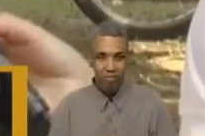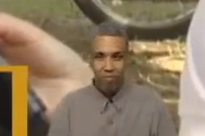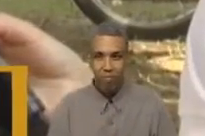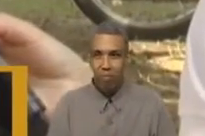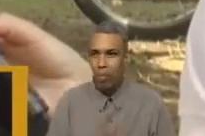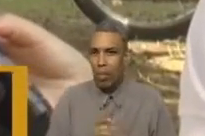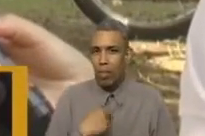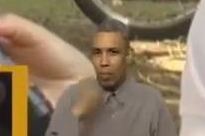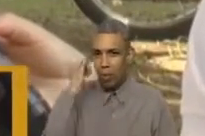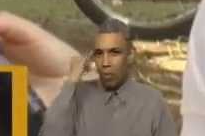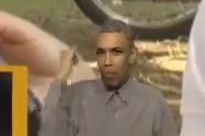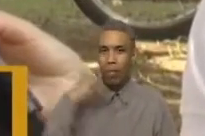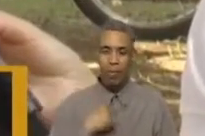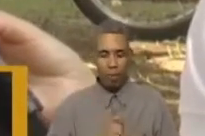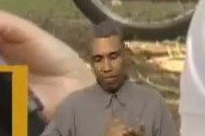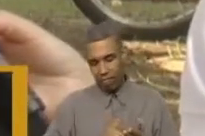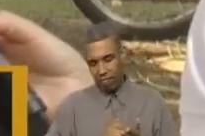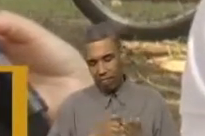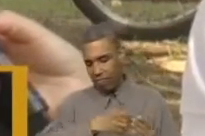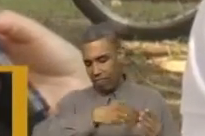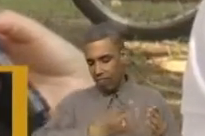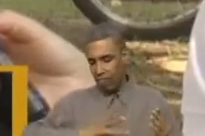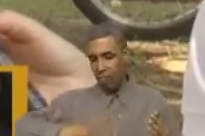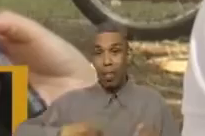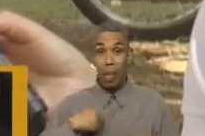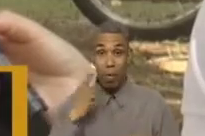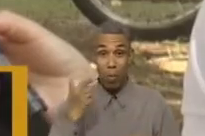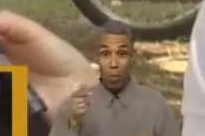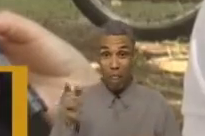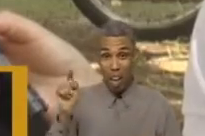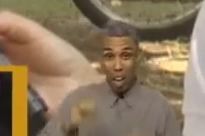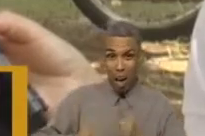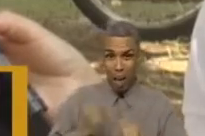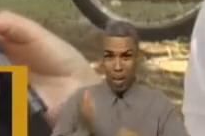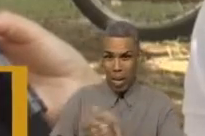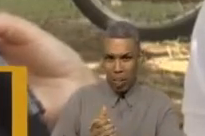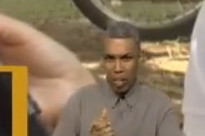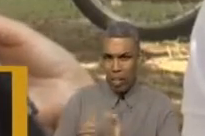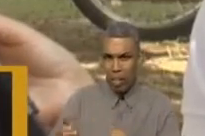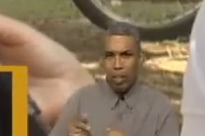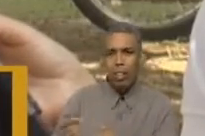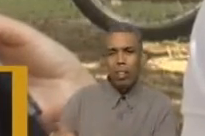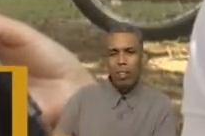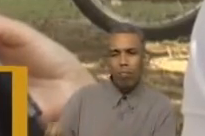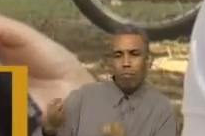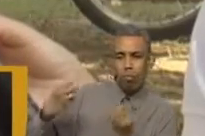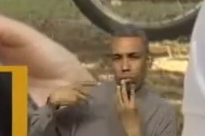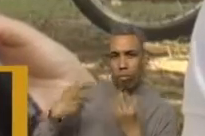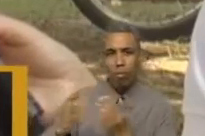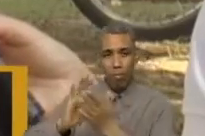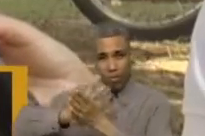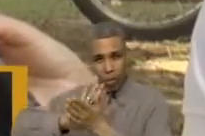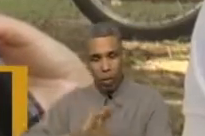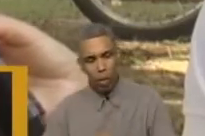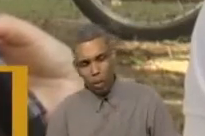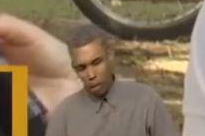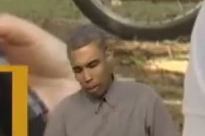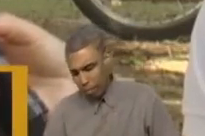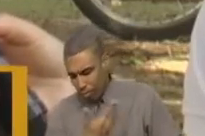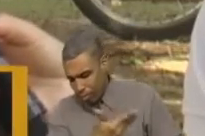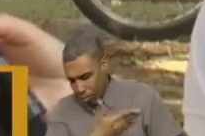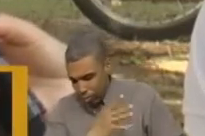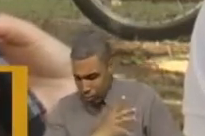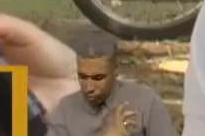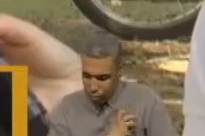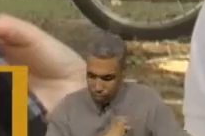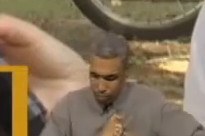una tarde que estaba hablando con una amiga. Ella me empezó a contar todo lo que estaba pasando por ese momento, estaba pasando una mala situación, y me empezó a decir que no